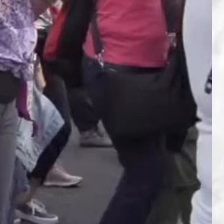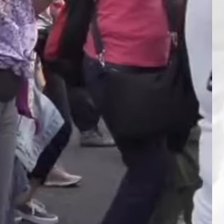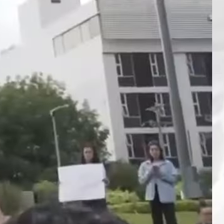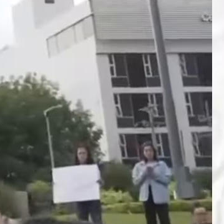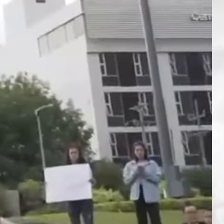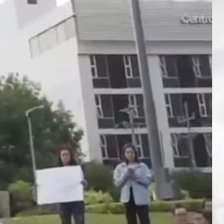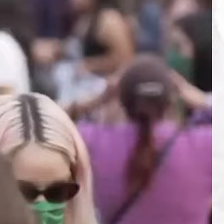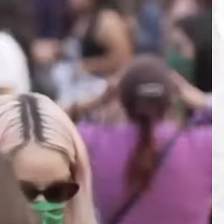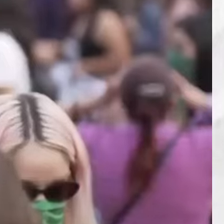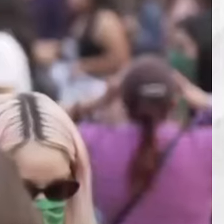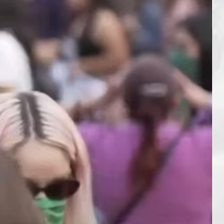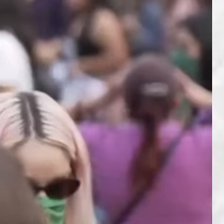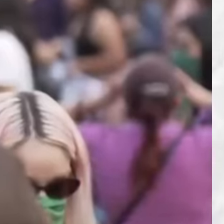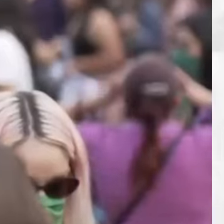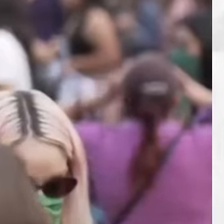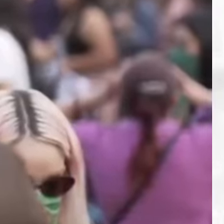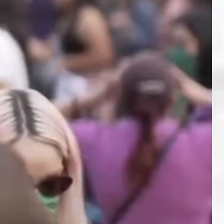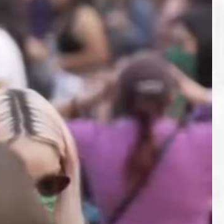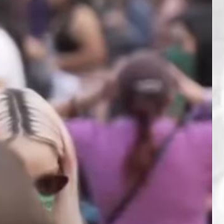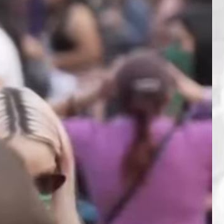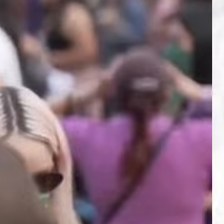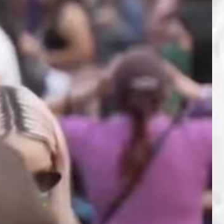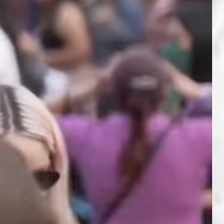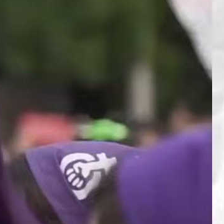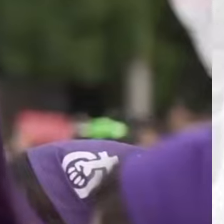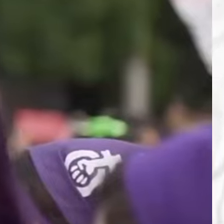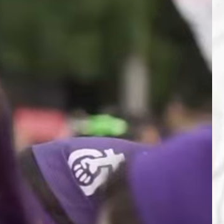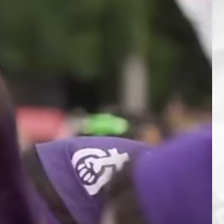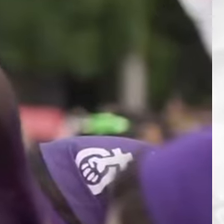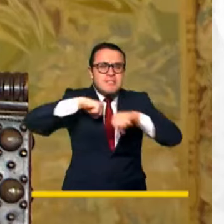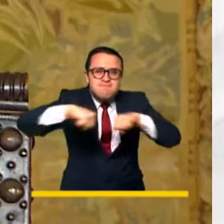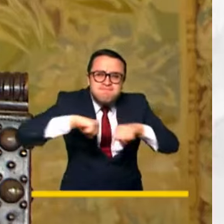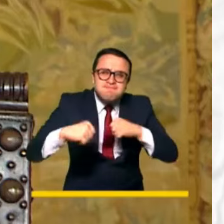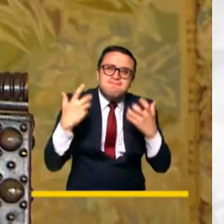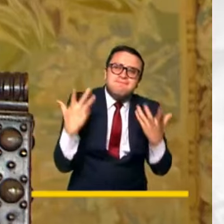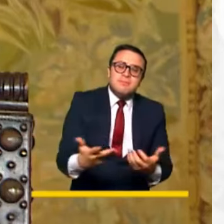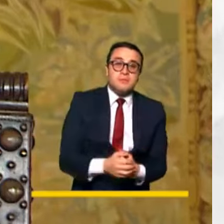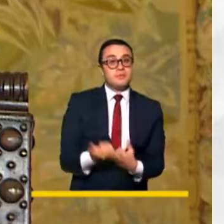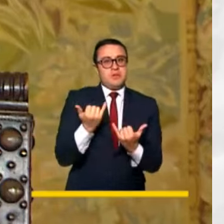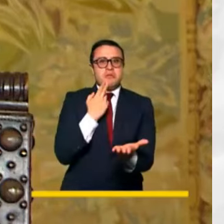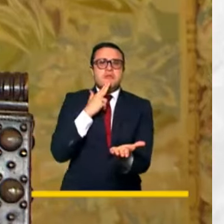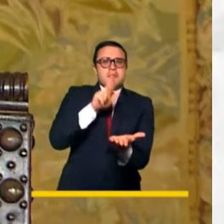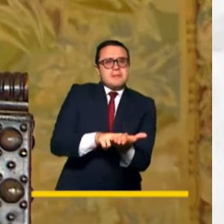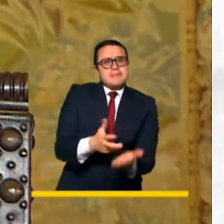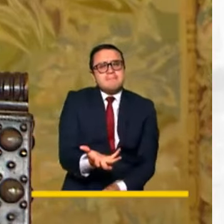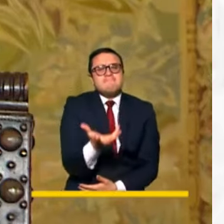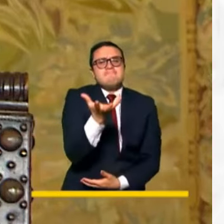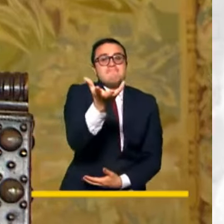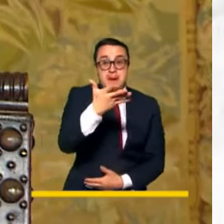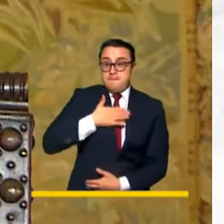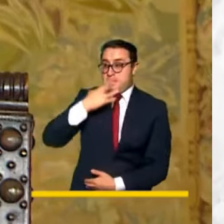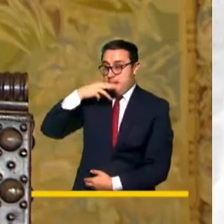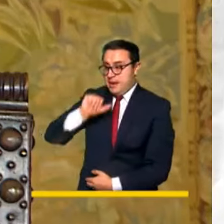emergencia nacional por feminicidios y solicitó a las instituciones policiales y judiciales a actuar con